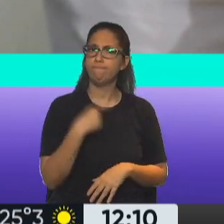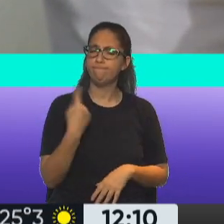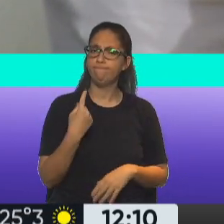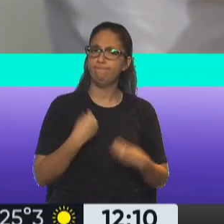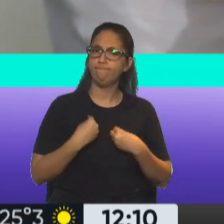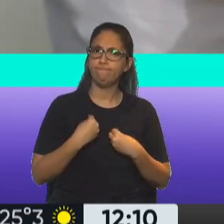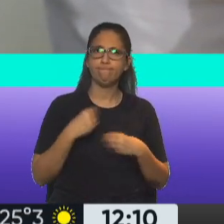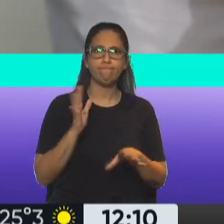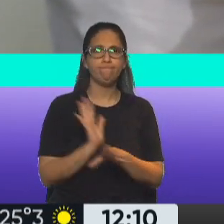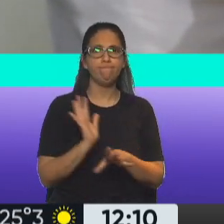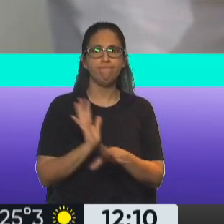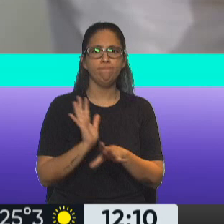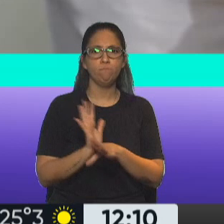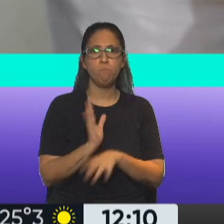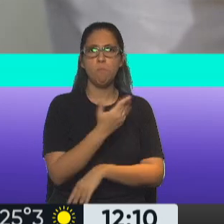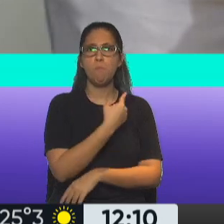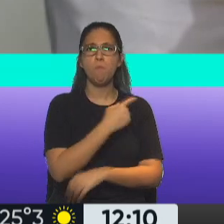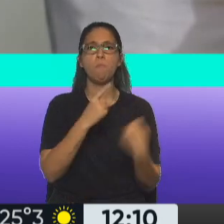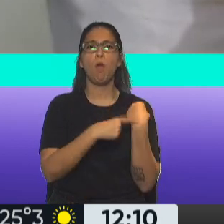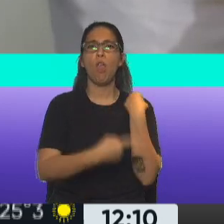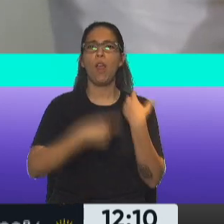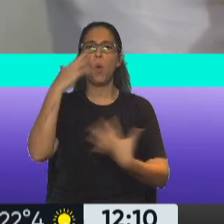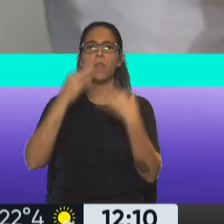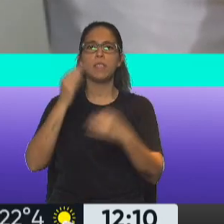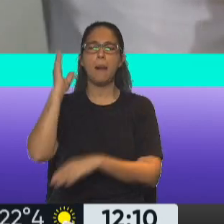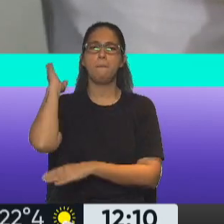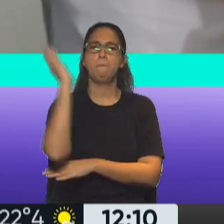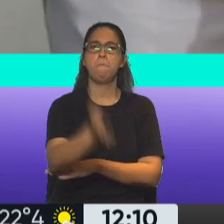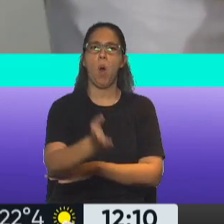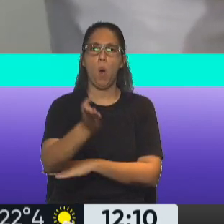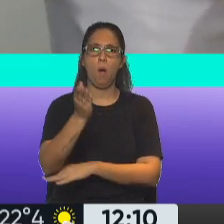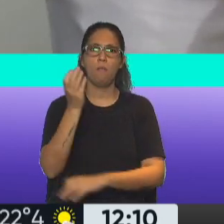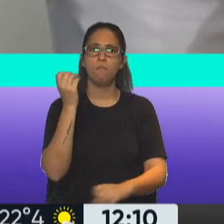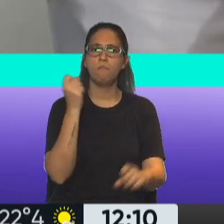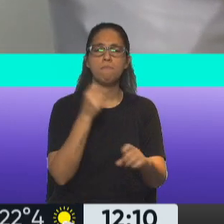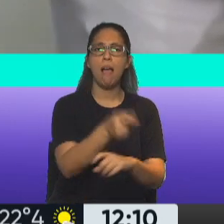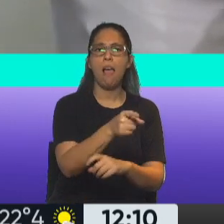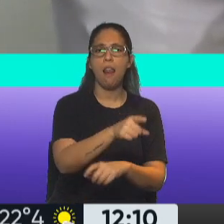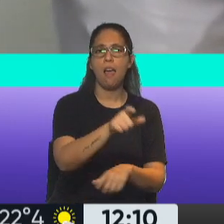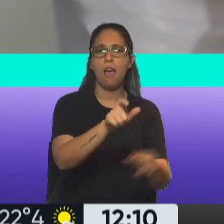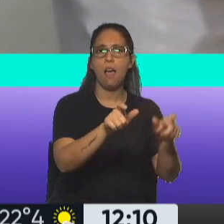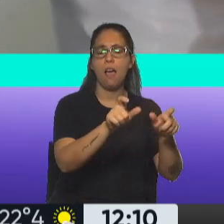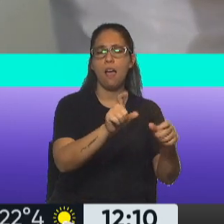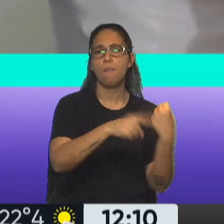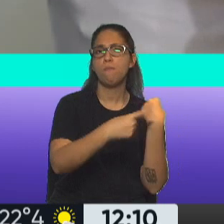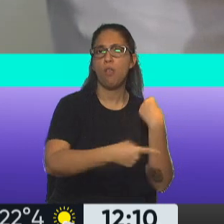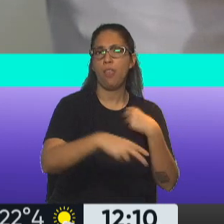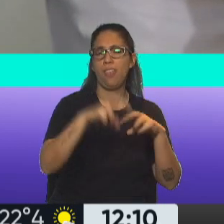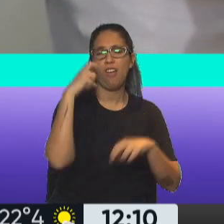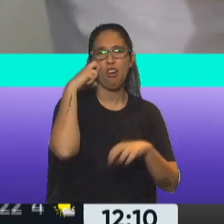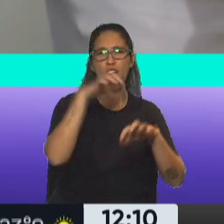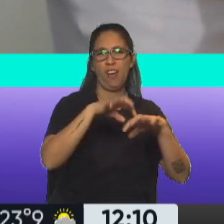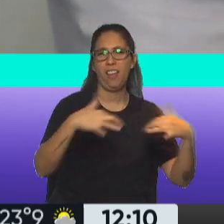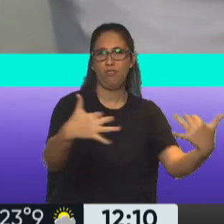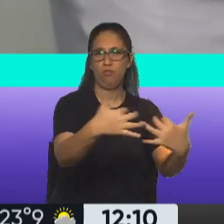un avasallamiento del Poder Judicial sobre la potestad que tiene el Congreso de la